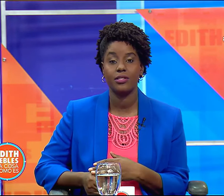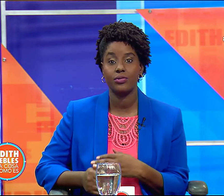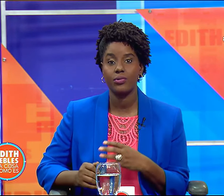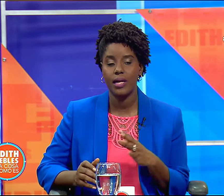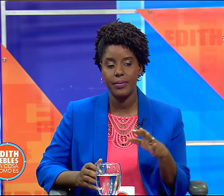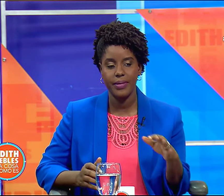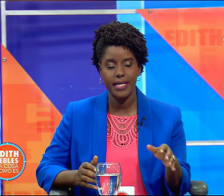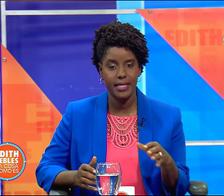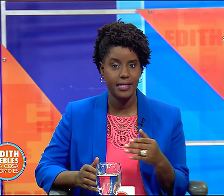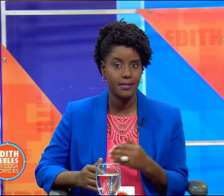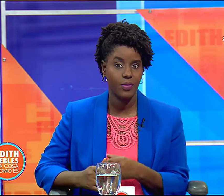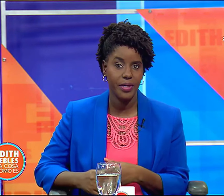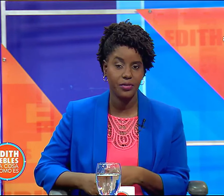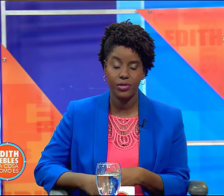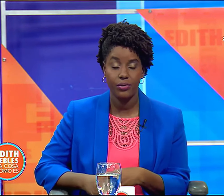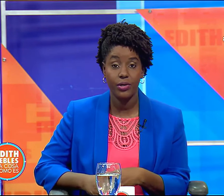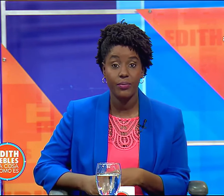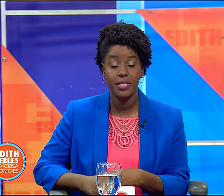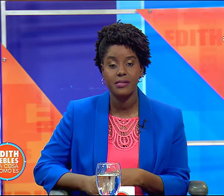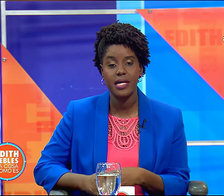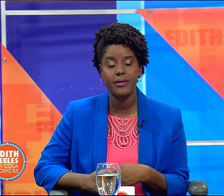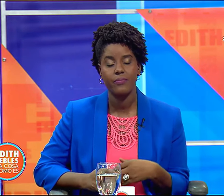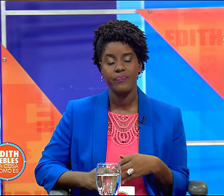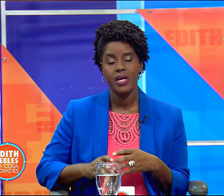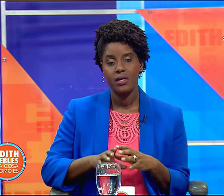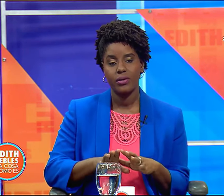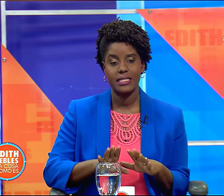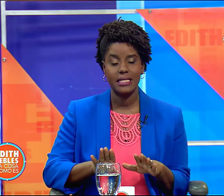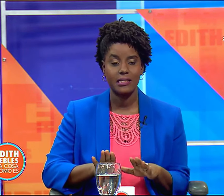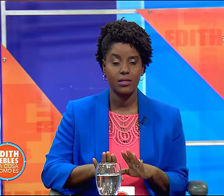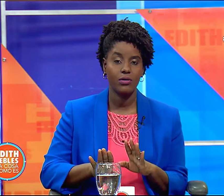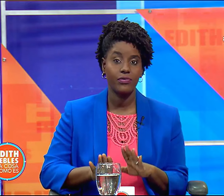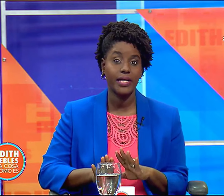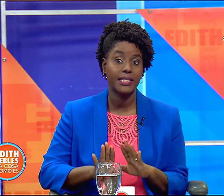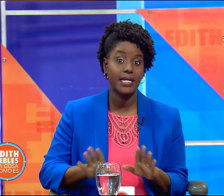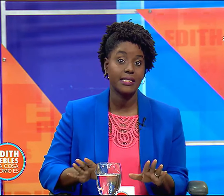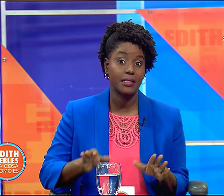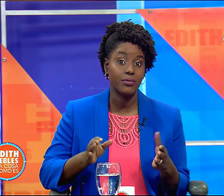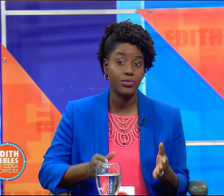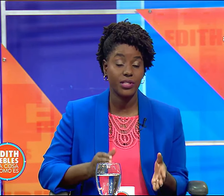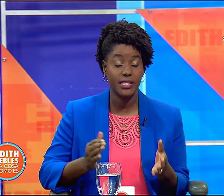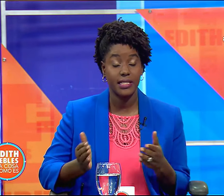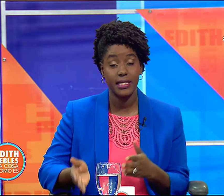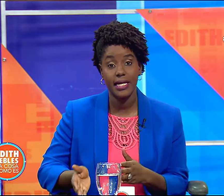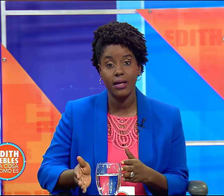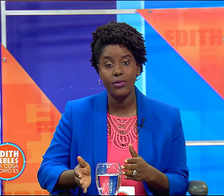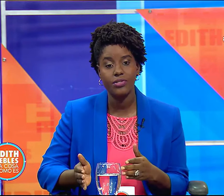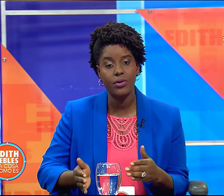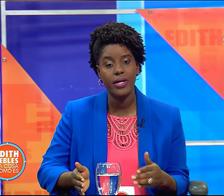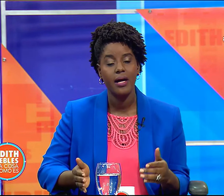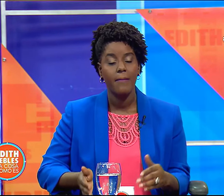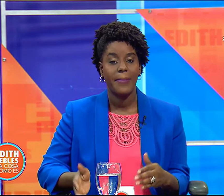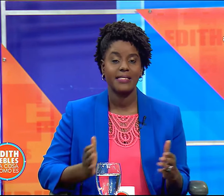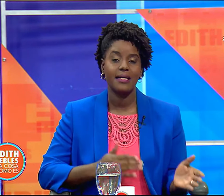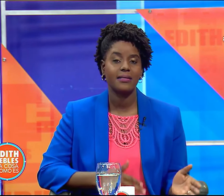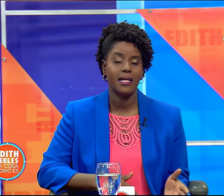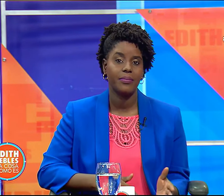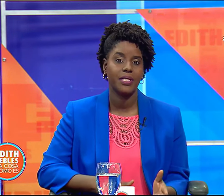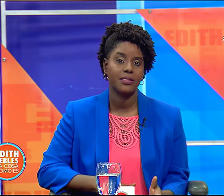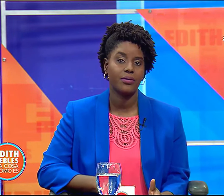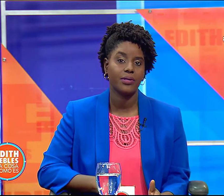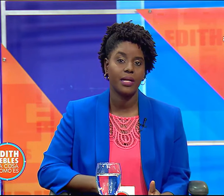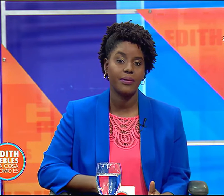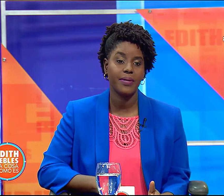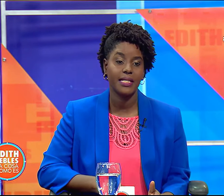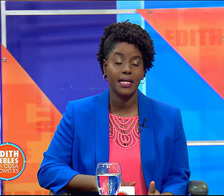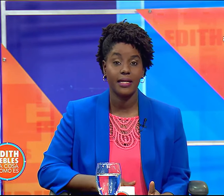el Instituto de la Vivienda en ese momento, que no era un ministerio. Lo que se decidió fue quitar las atribuciones que tenía la OISOE, pasárselas al